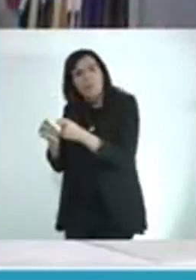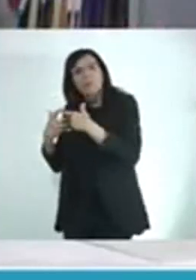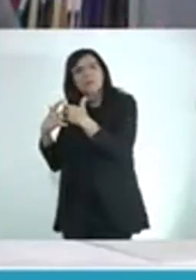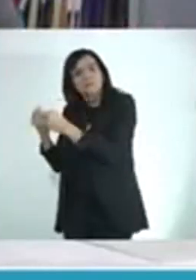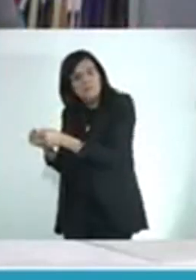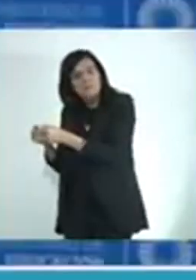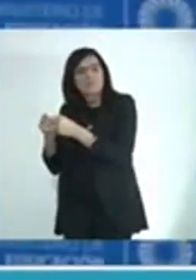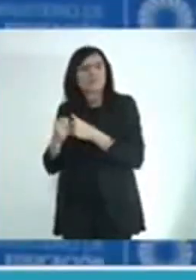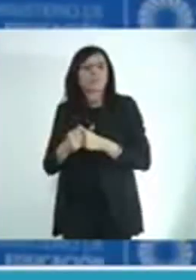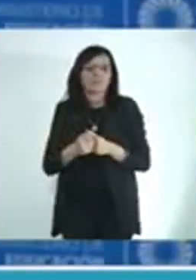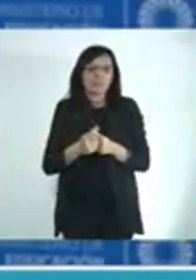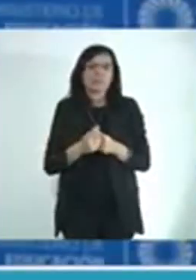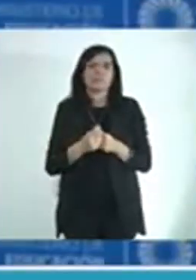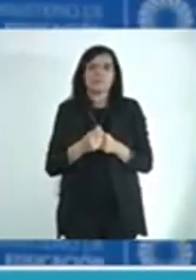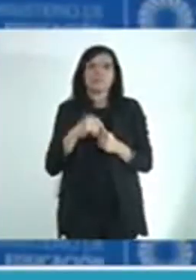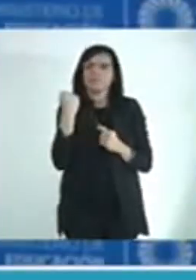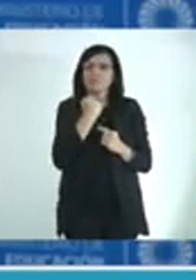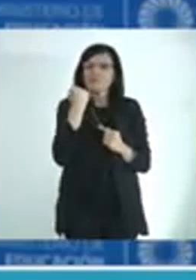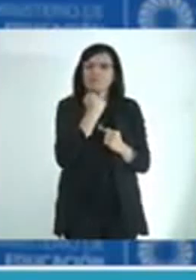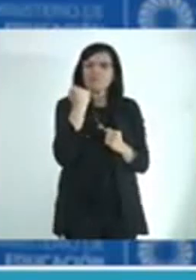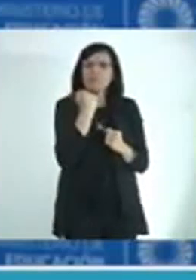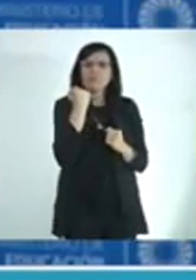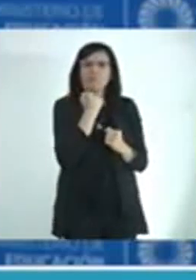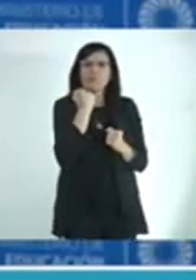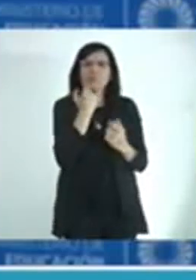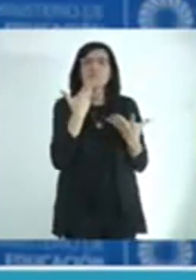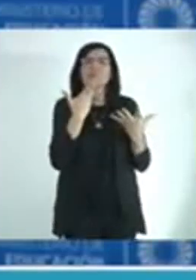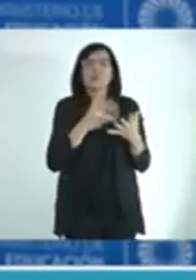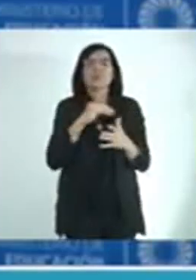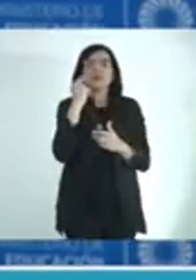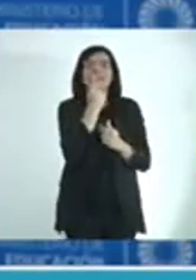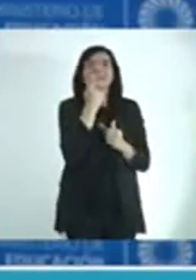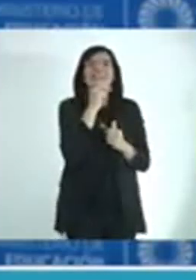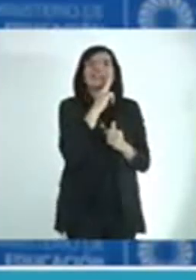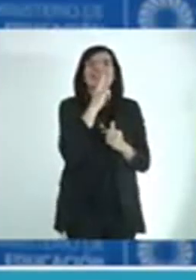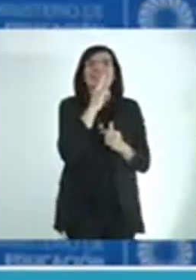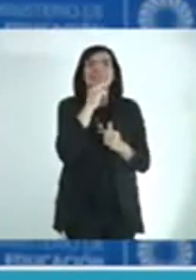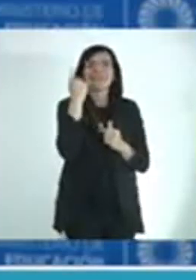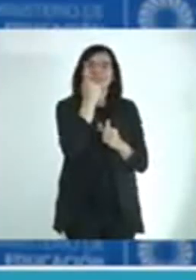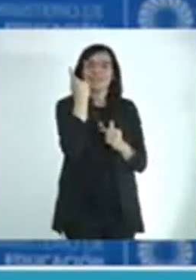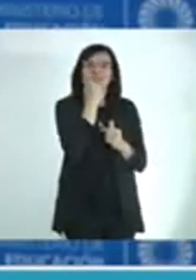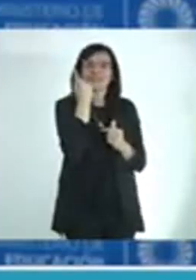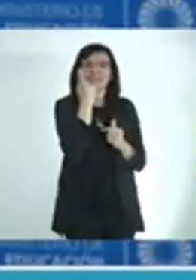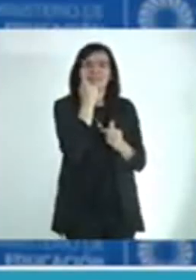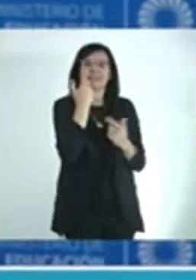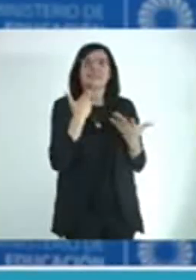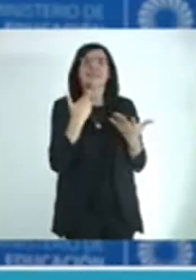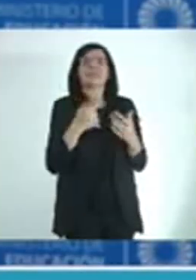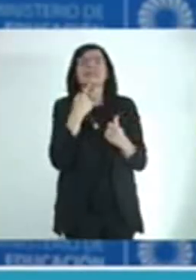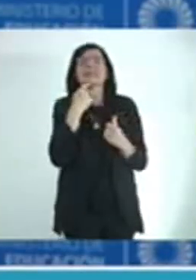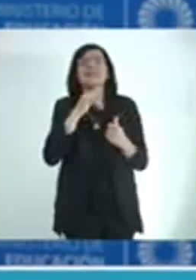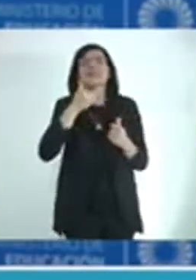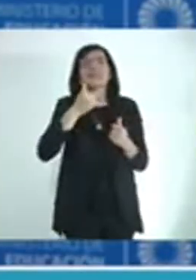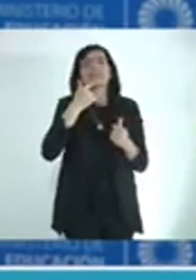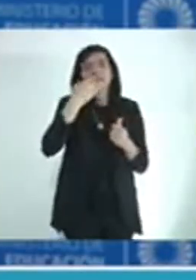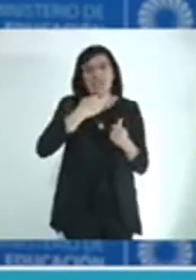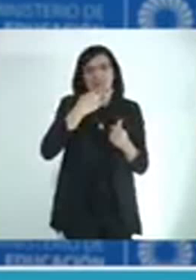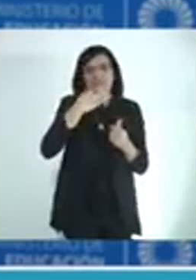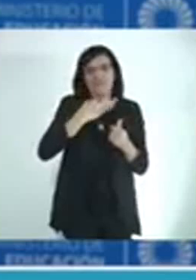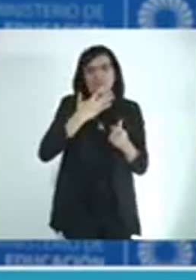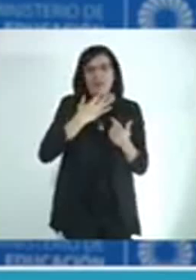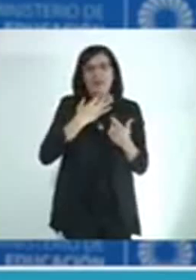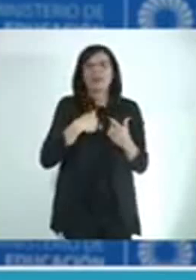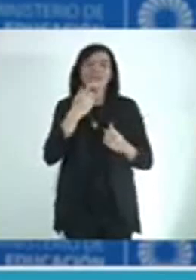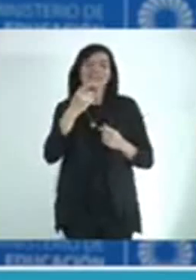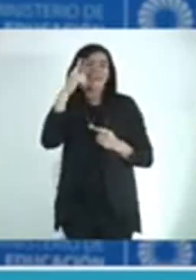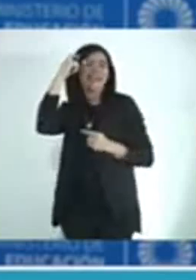día a día ustedes? Sí, eso es tal cual vos decís. En cada una de las instituciones, en cada una de las escuelas, cuando nosotros nos acercamos desde el programa de aprendizaje